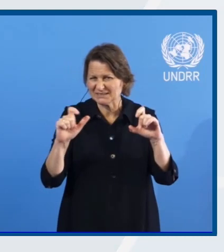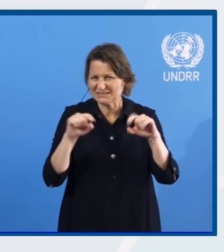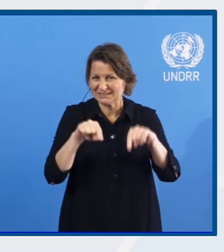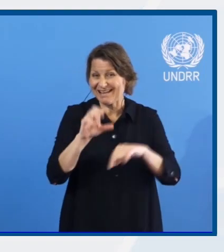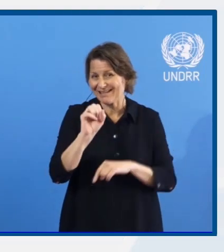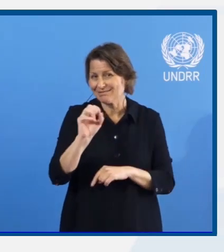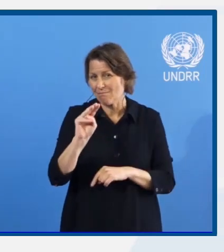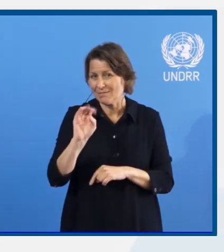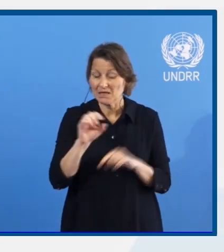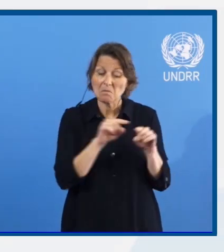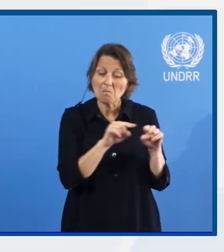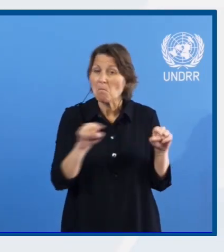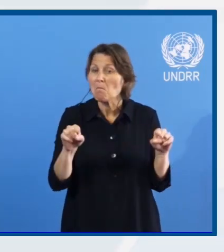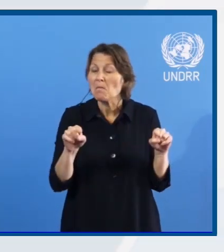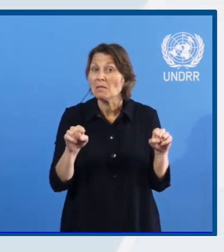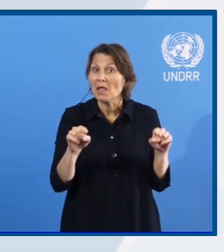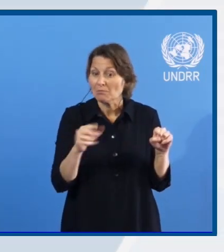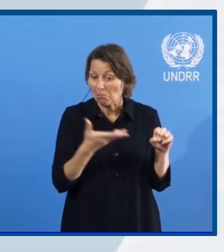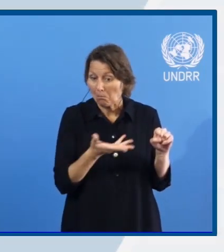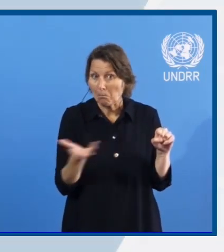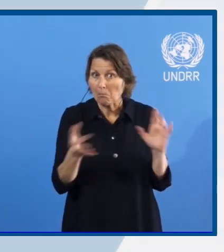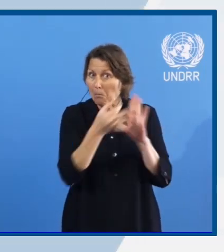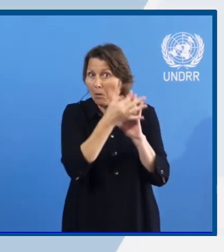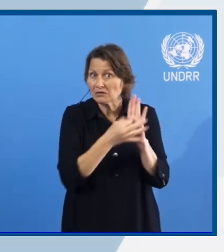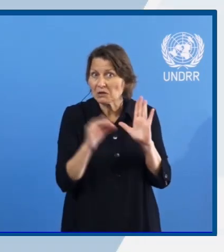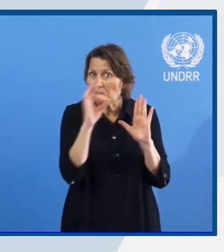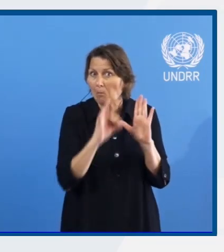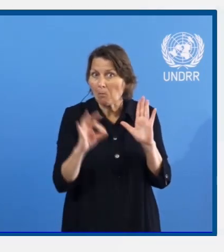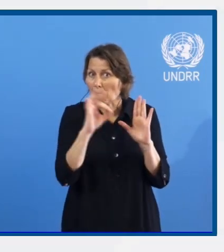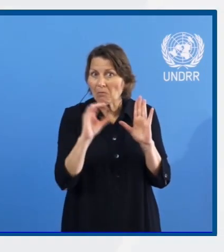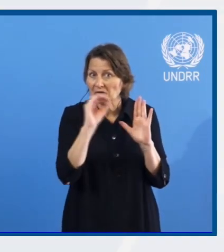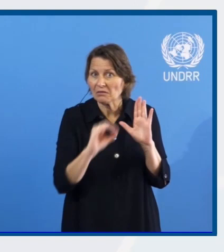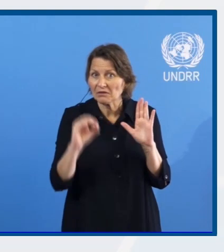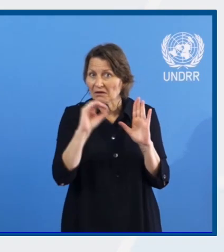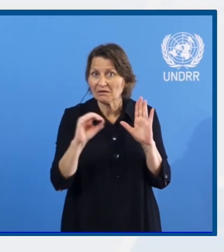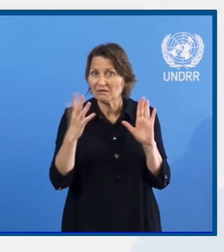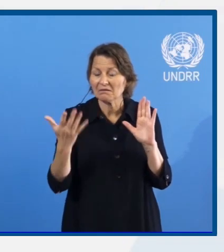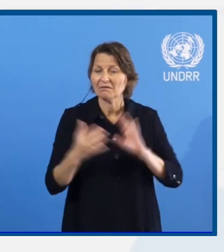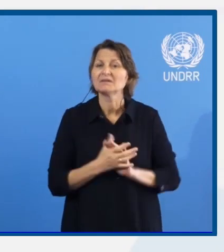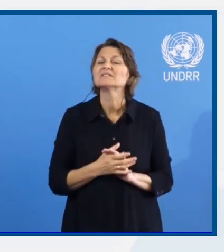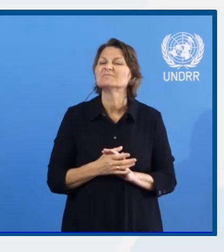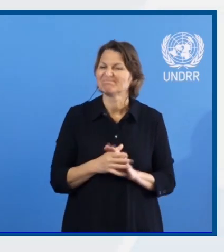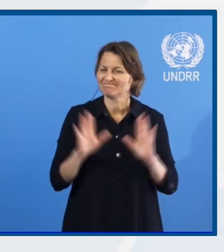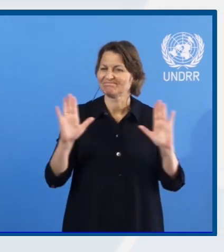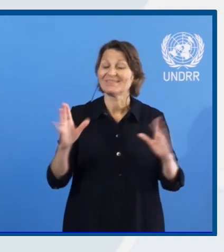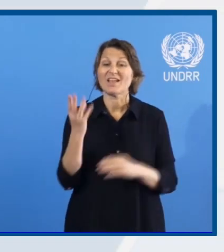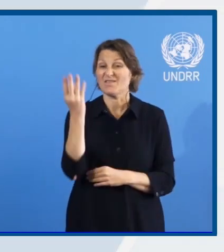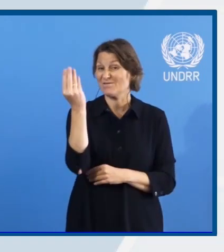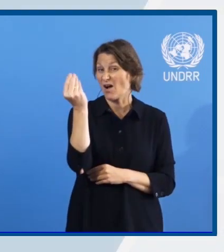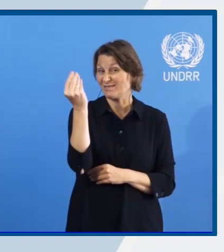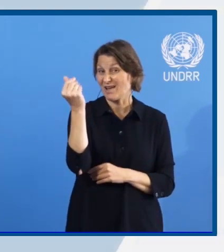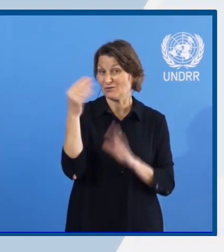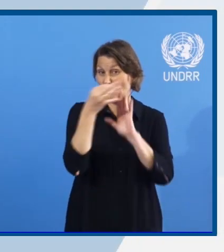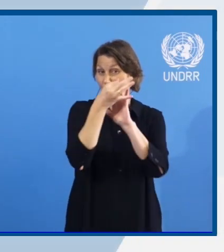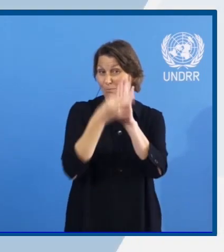políticas claras. De eso nos ha llevado a que desde la perspectiva de políticas financieras, políticas en materia de crédito,